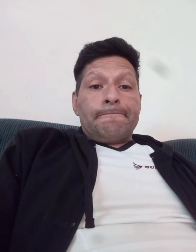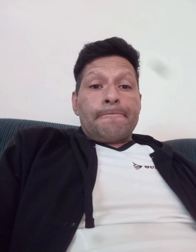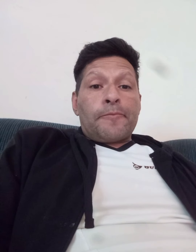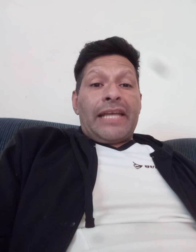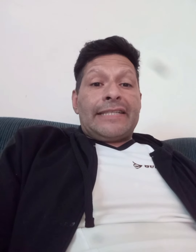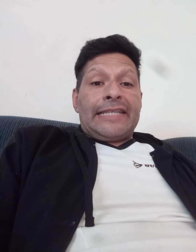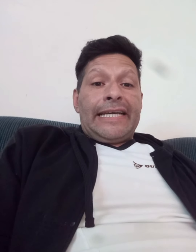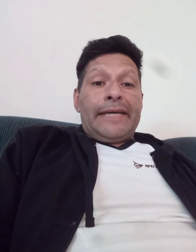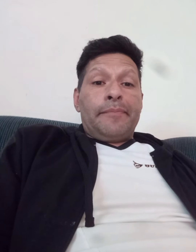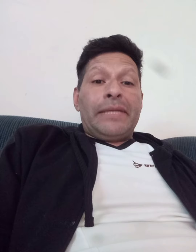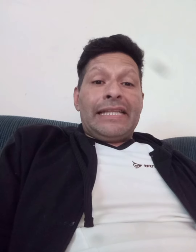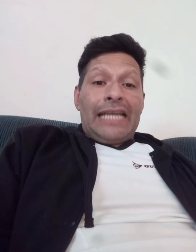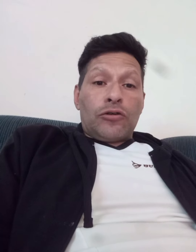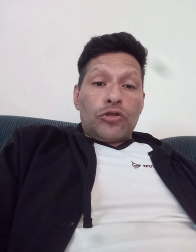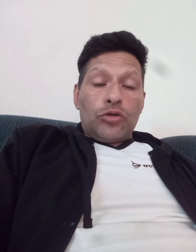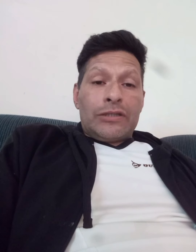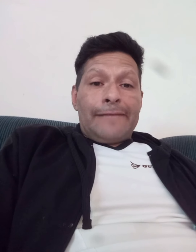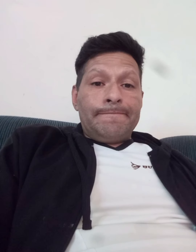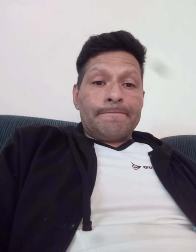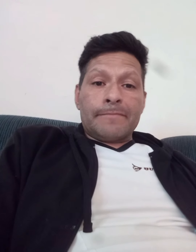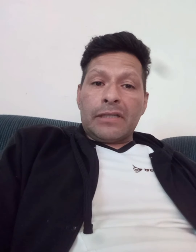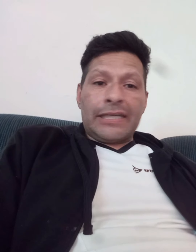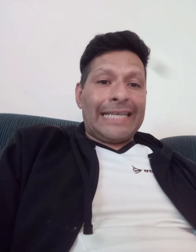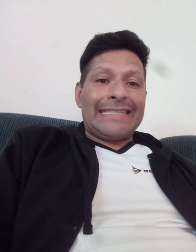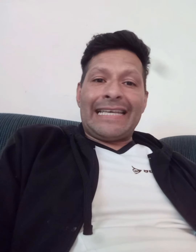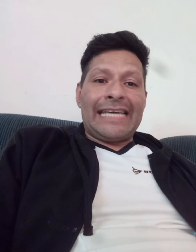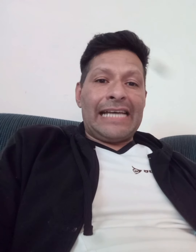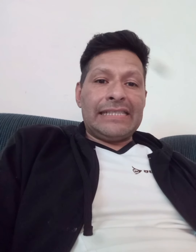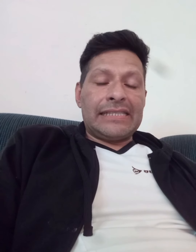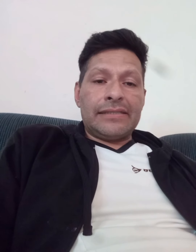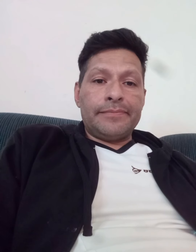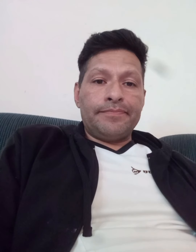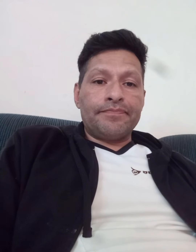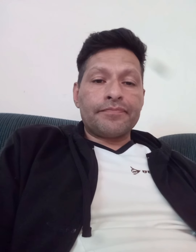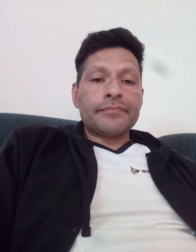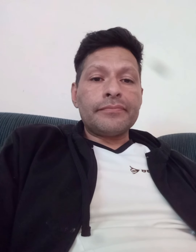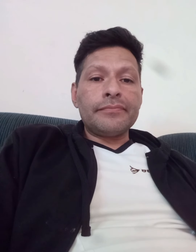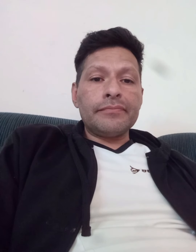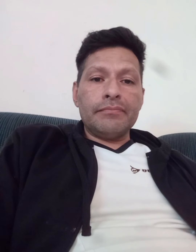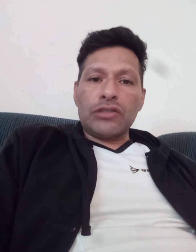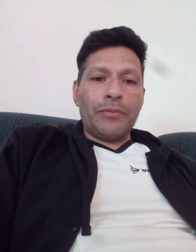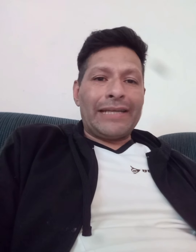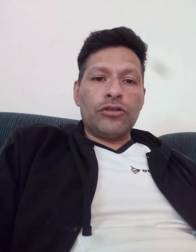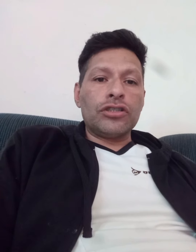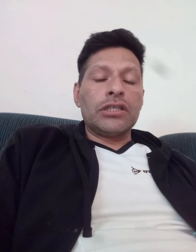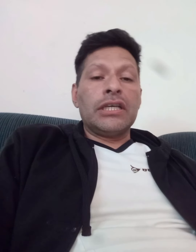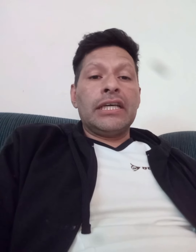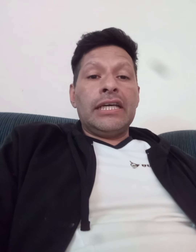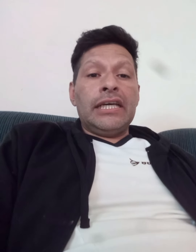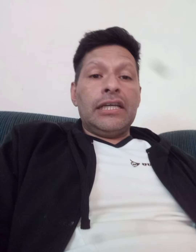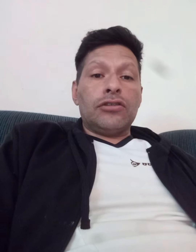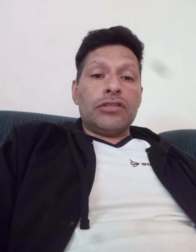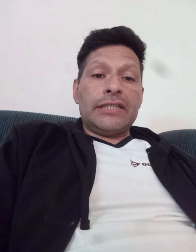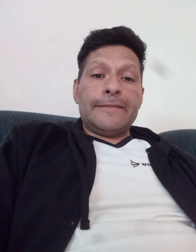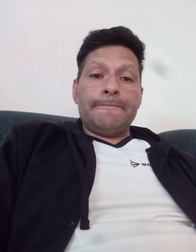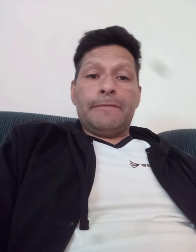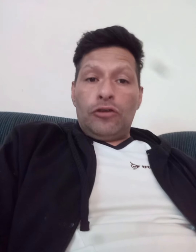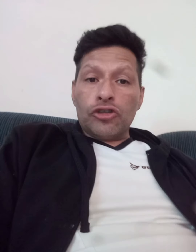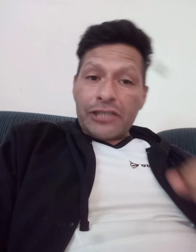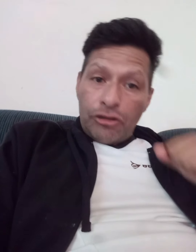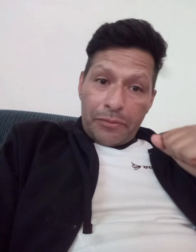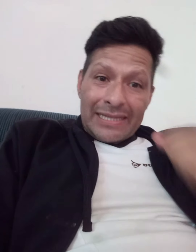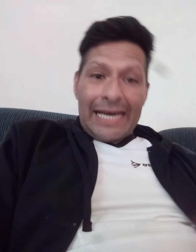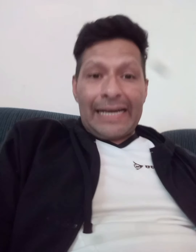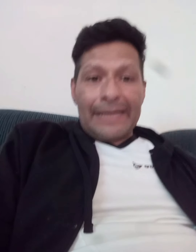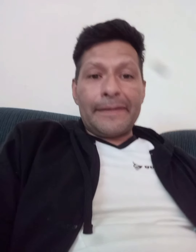Entonces, viene la consulta, 15 días. Más o menos. Entonces,